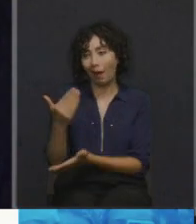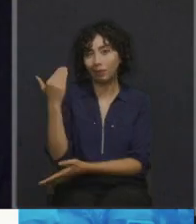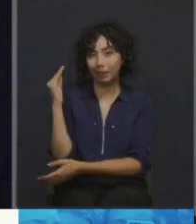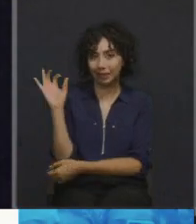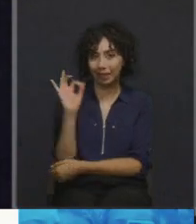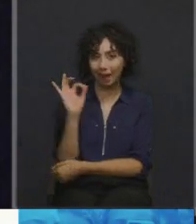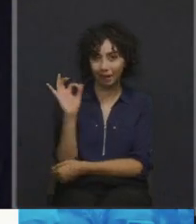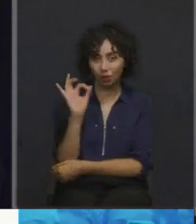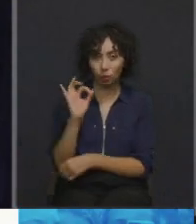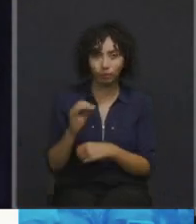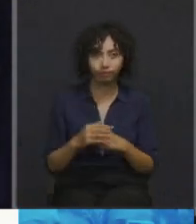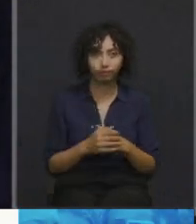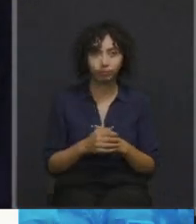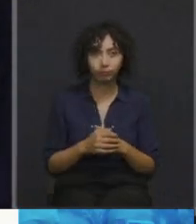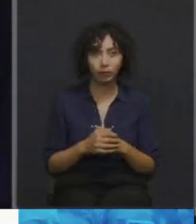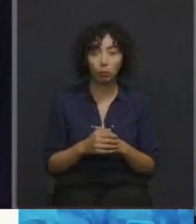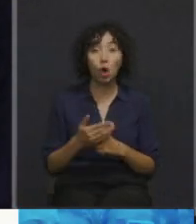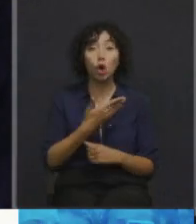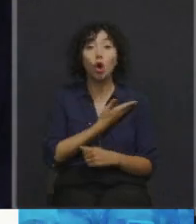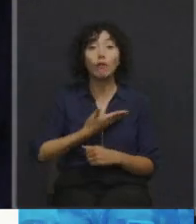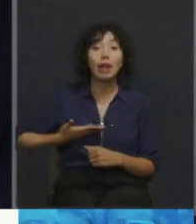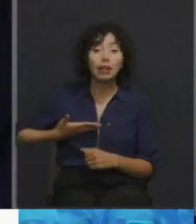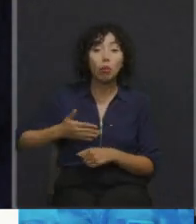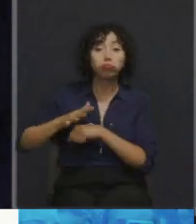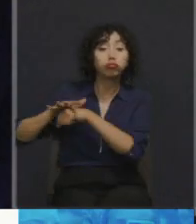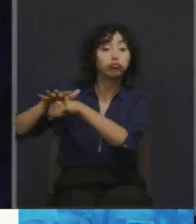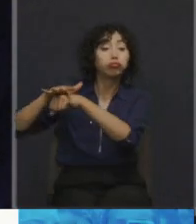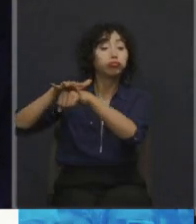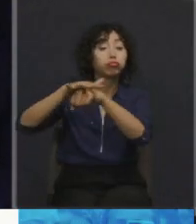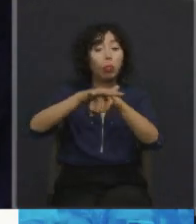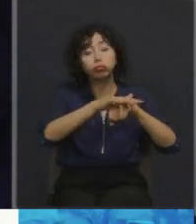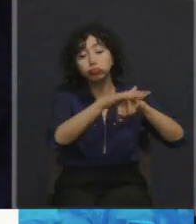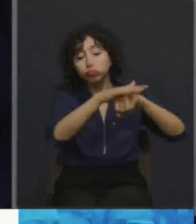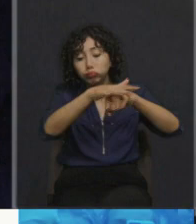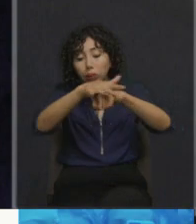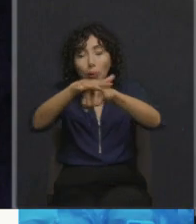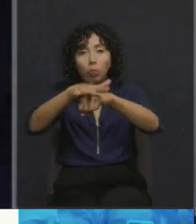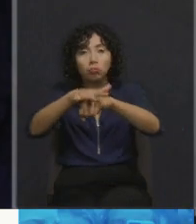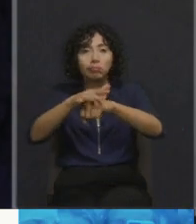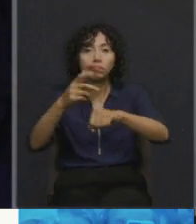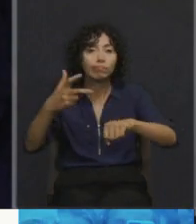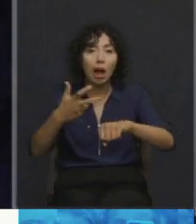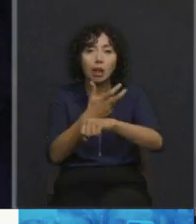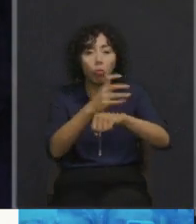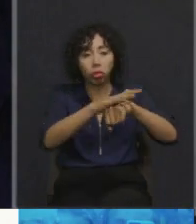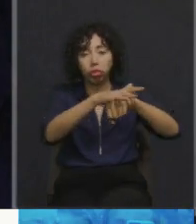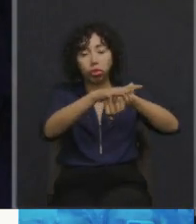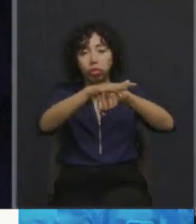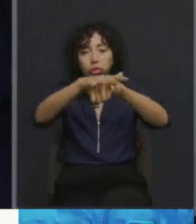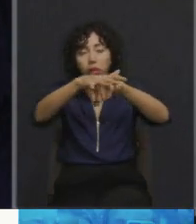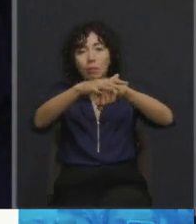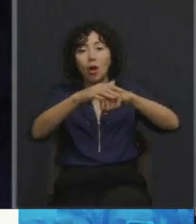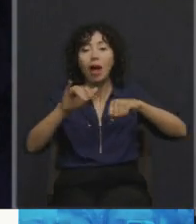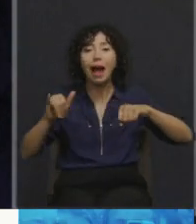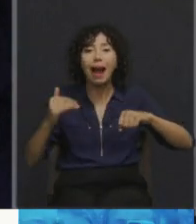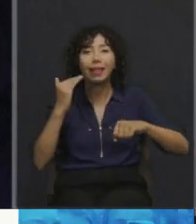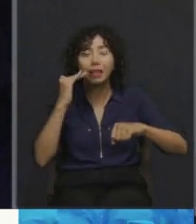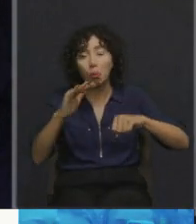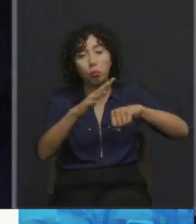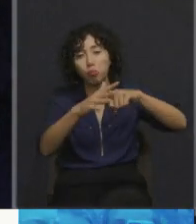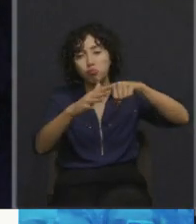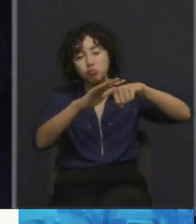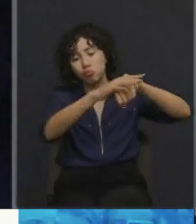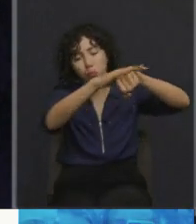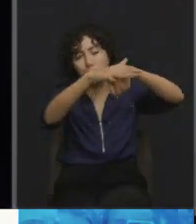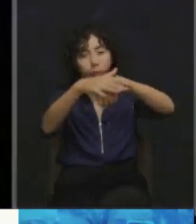gobierno volaba a Dnipro para visitar ese lugar después del ataque ruso y, desafortunadamente, el helicóptero se estrelló en el jardín infantil. Es una